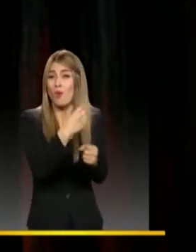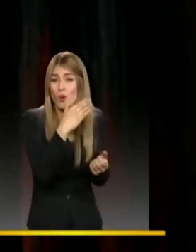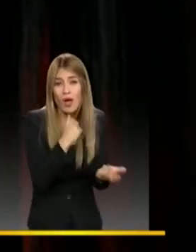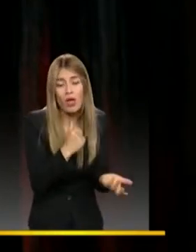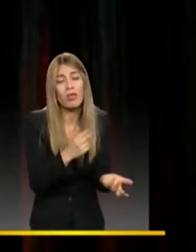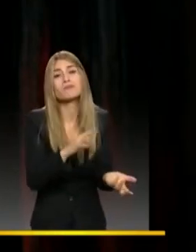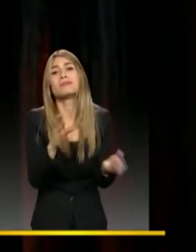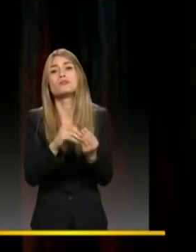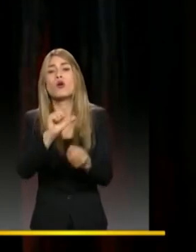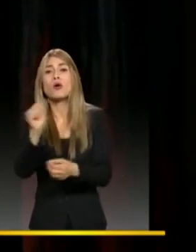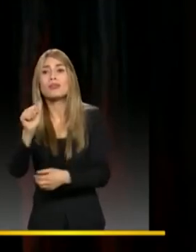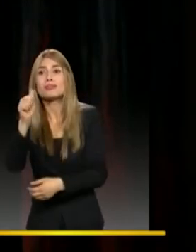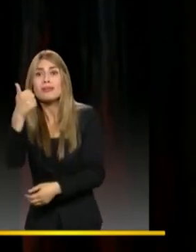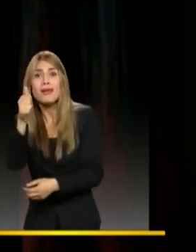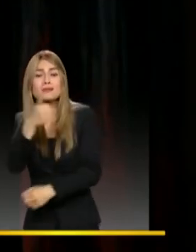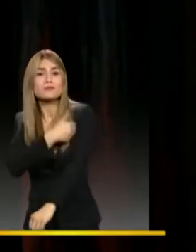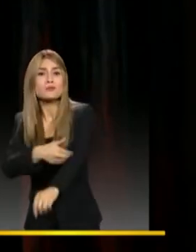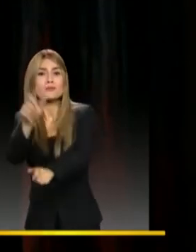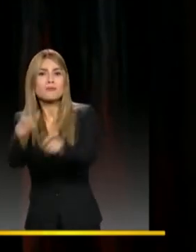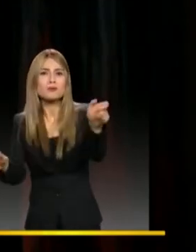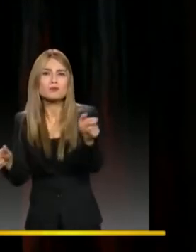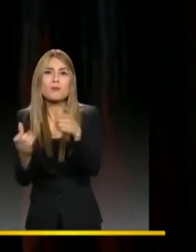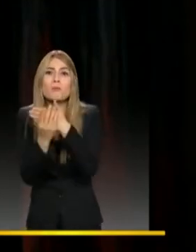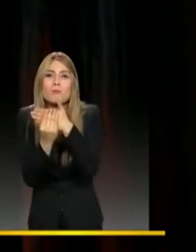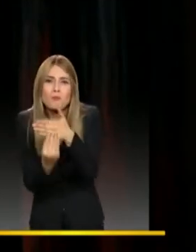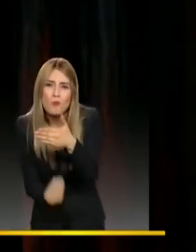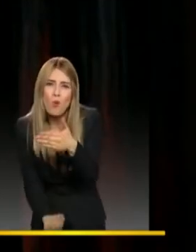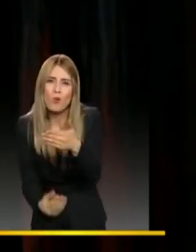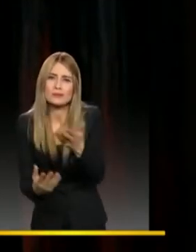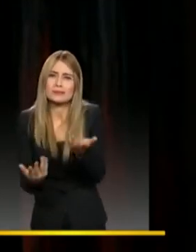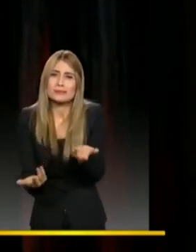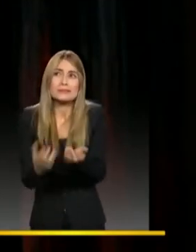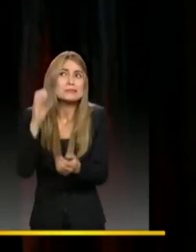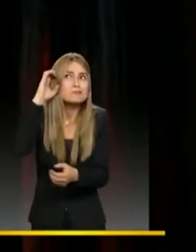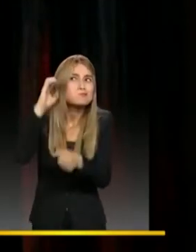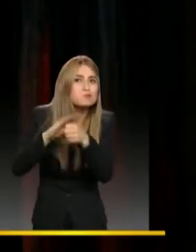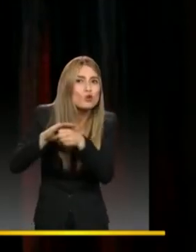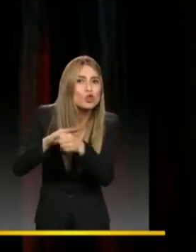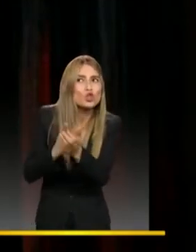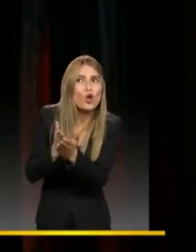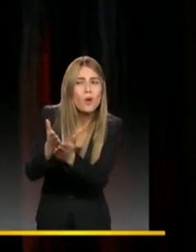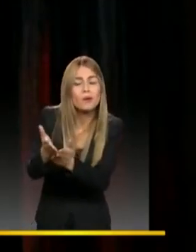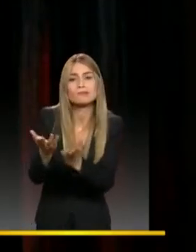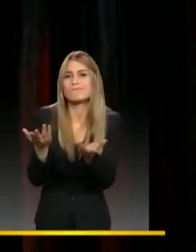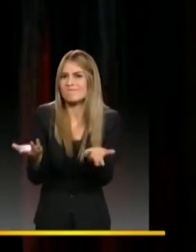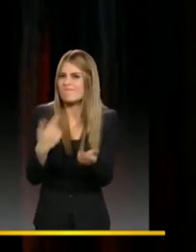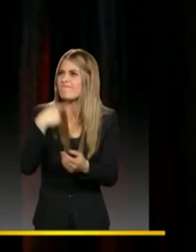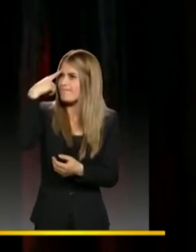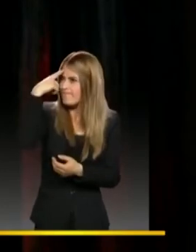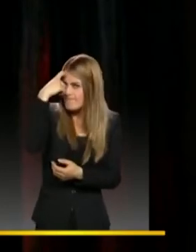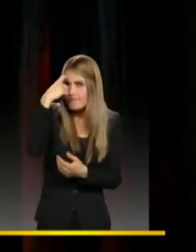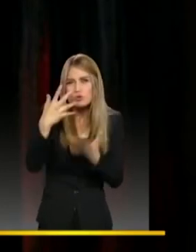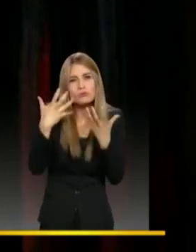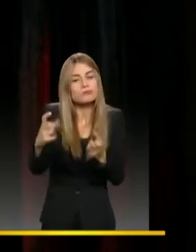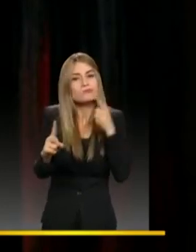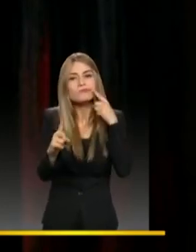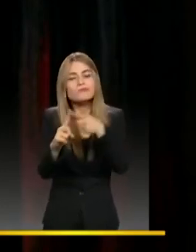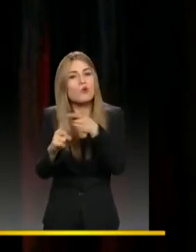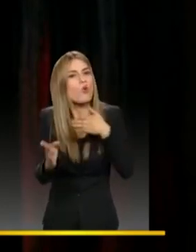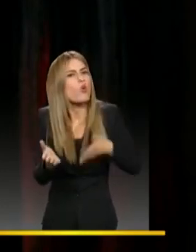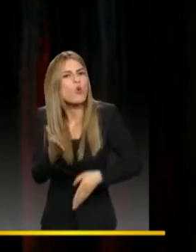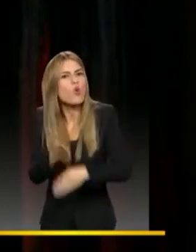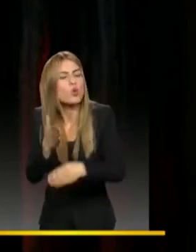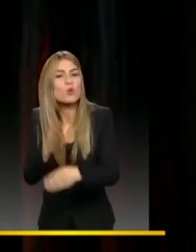pobres. Por eso lo importante ahora es seguir invirtiendo en educación, consolidar los